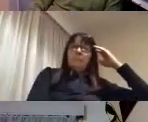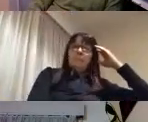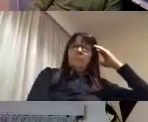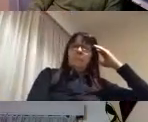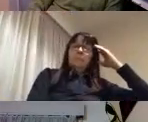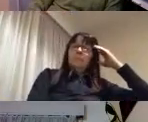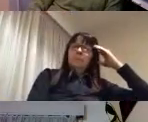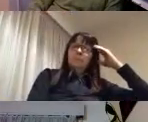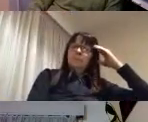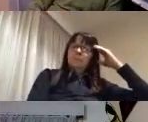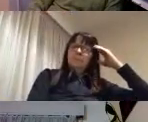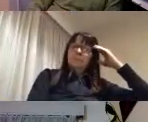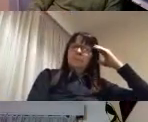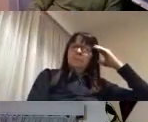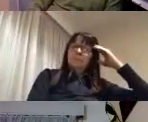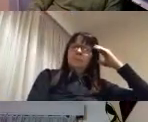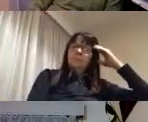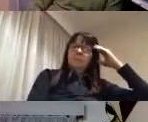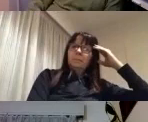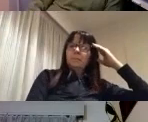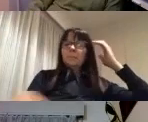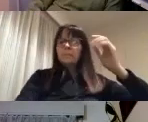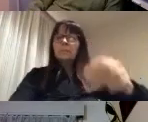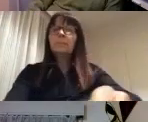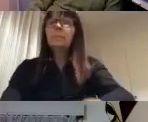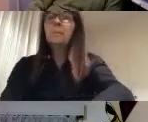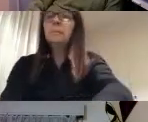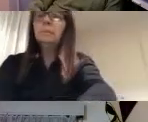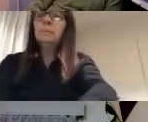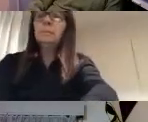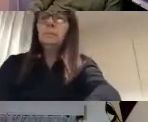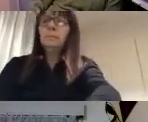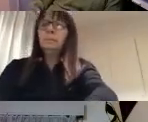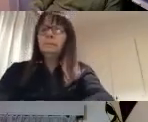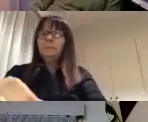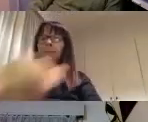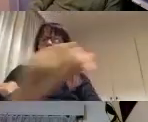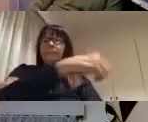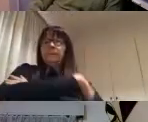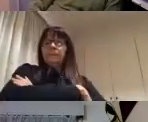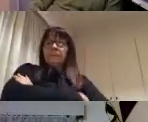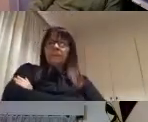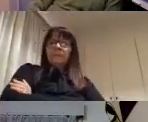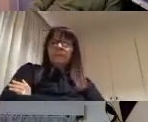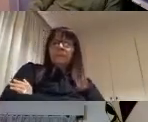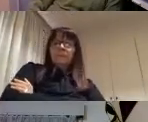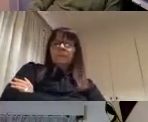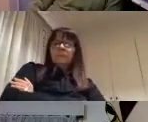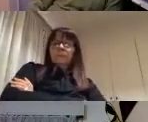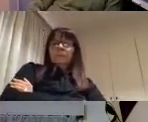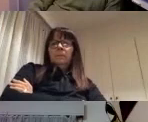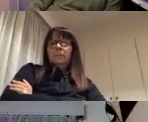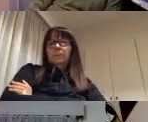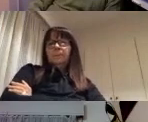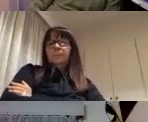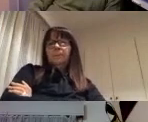el ornitólogo Milton Armando Reyes acá que nos dio un taller